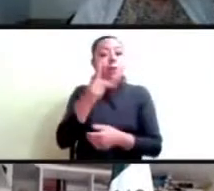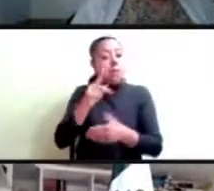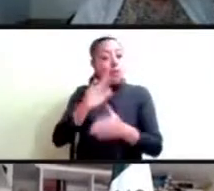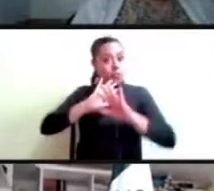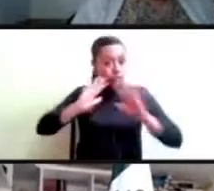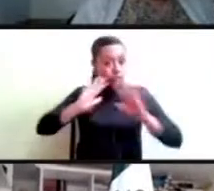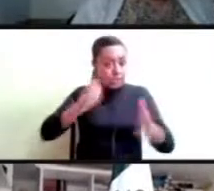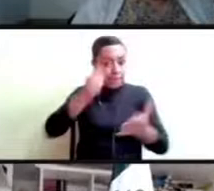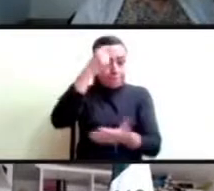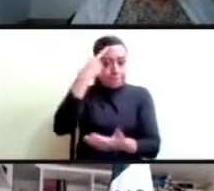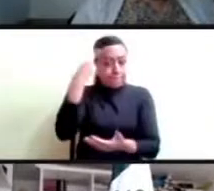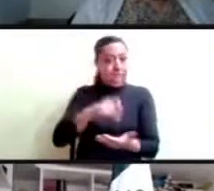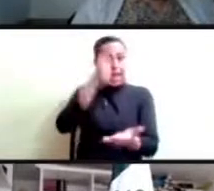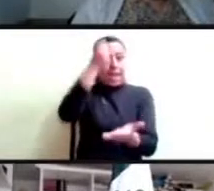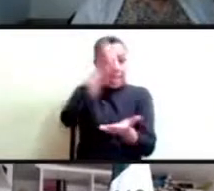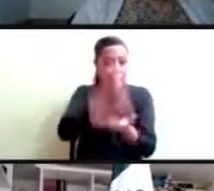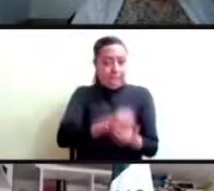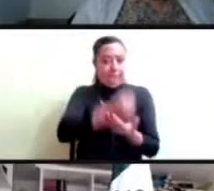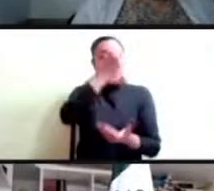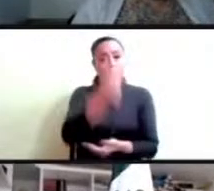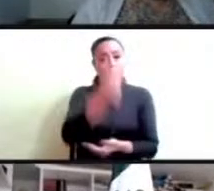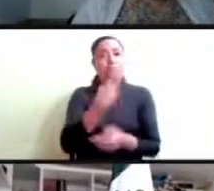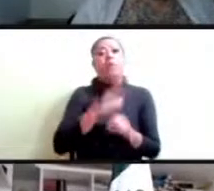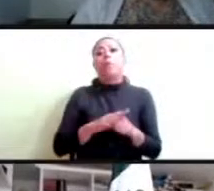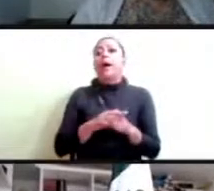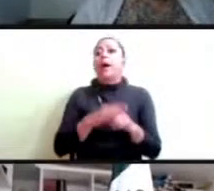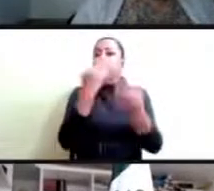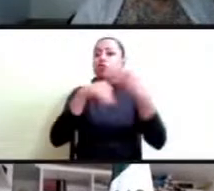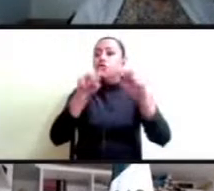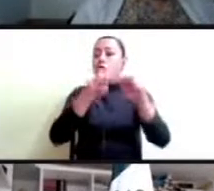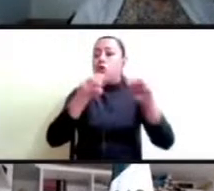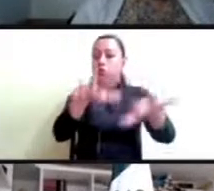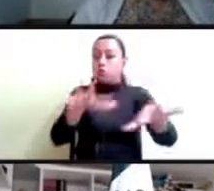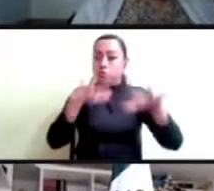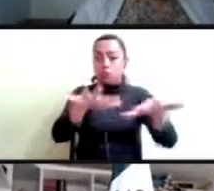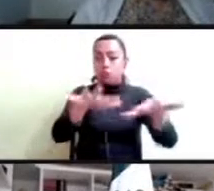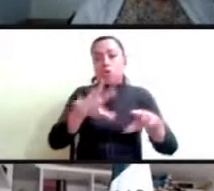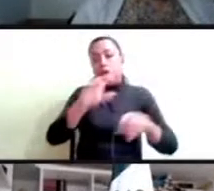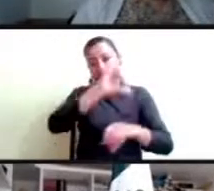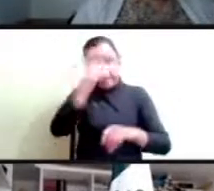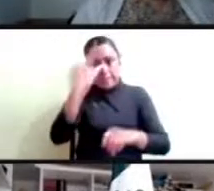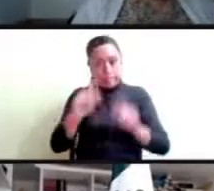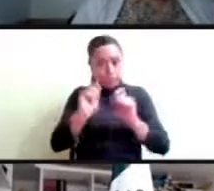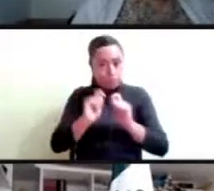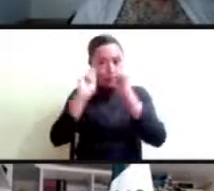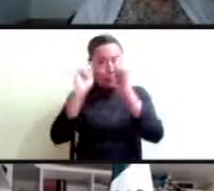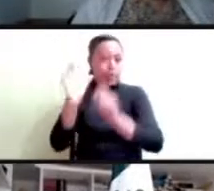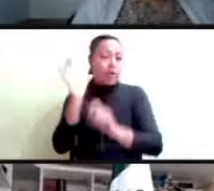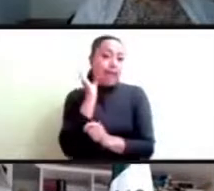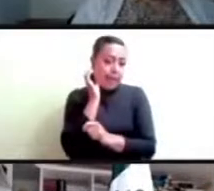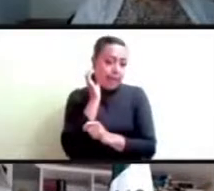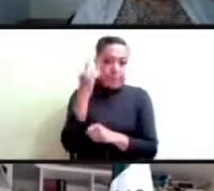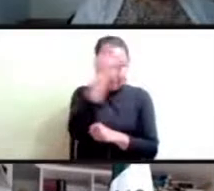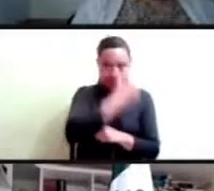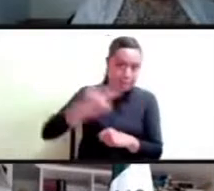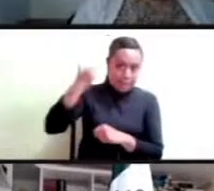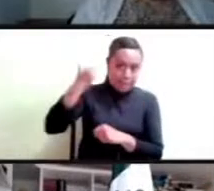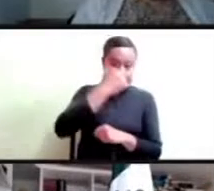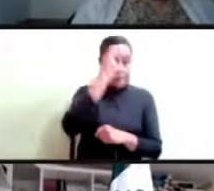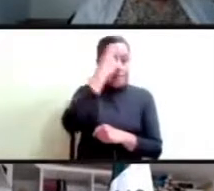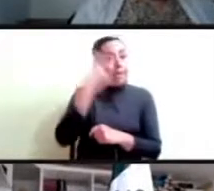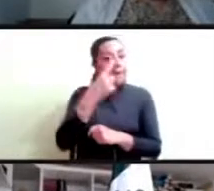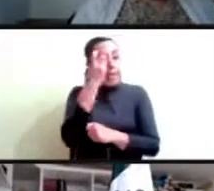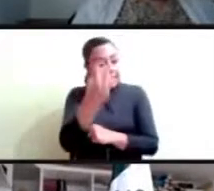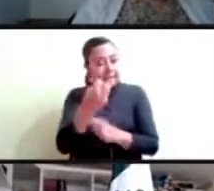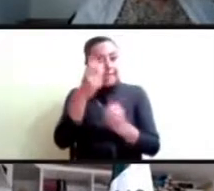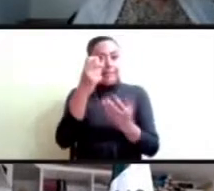aprobación y para después se turne a la Cámara Revisora para que este mandato de la Constitución